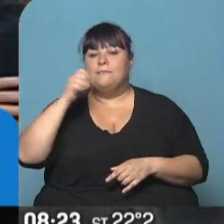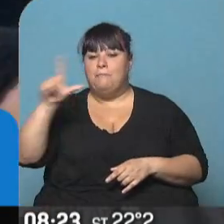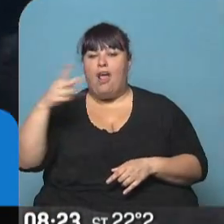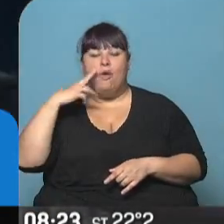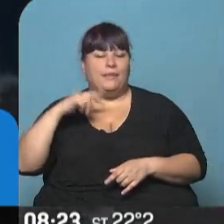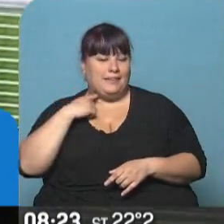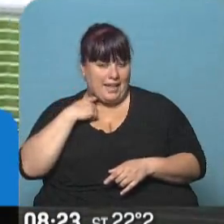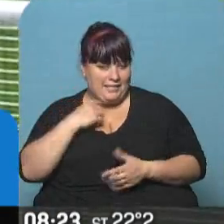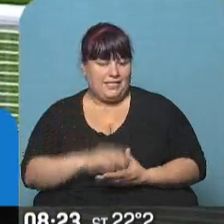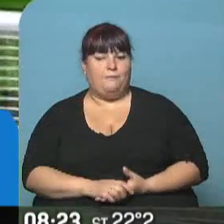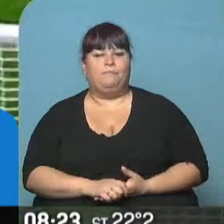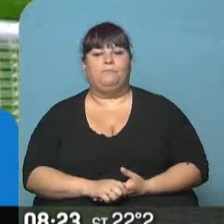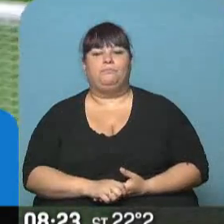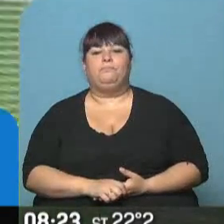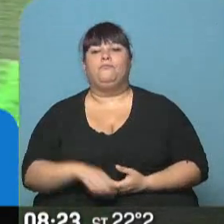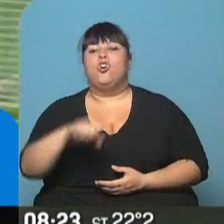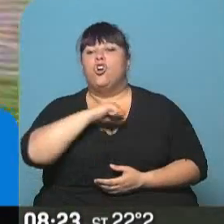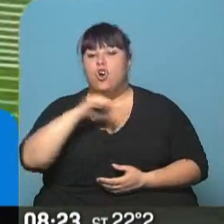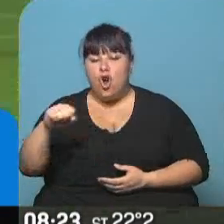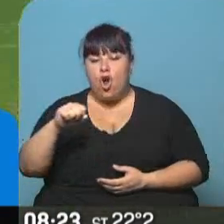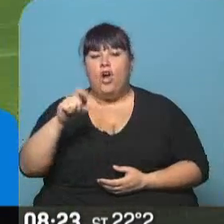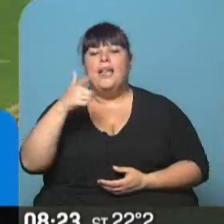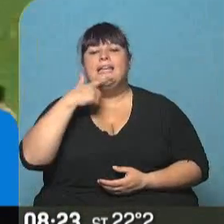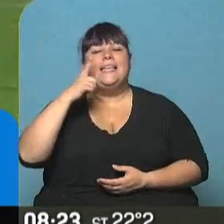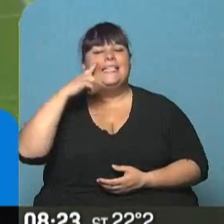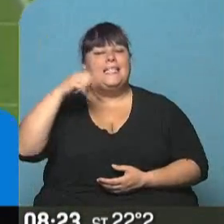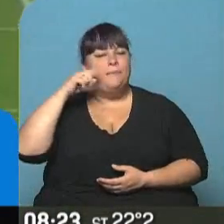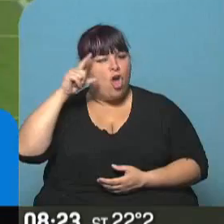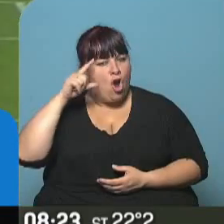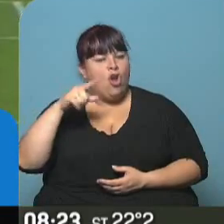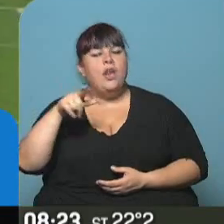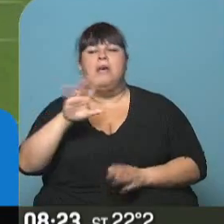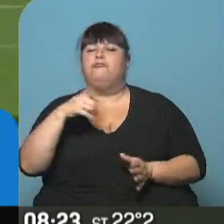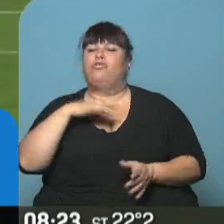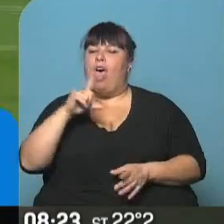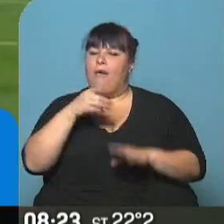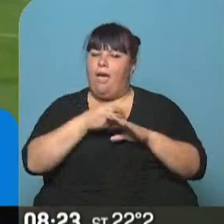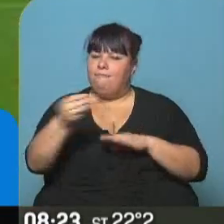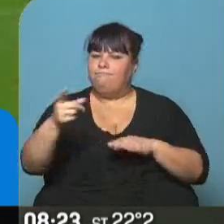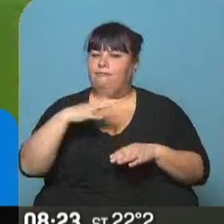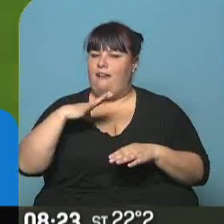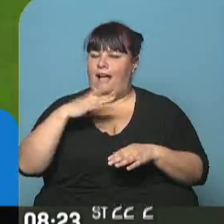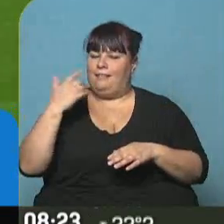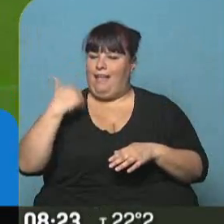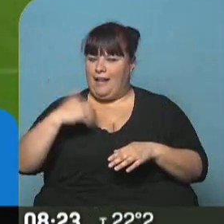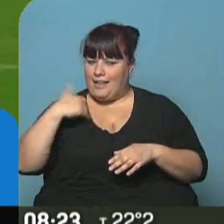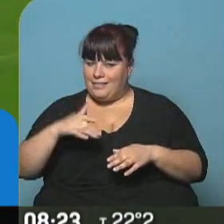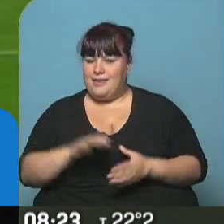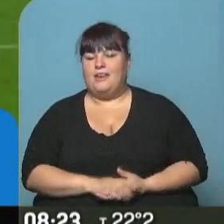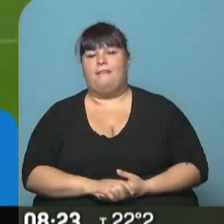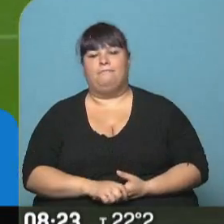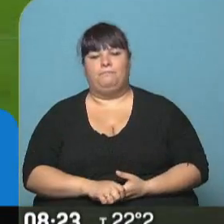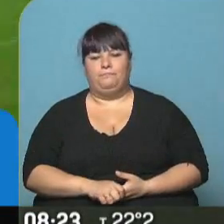2013. Va a llegar el gol de Gio Simeone, que todavía no ha tenido su chance con la camiseta de la selección